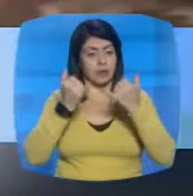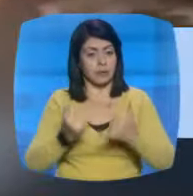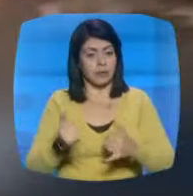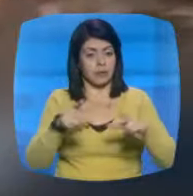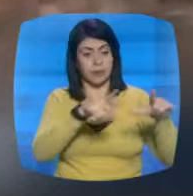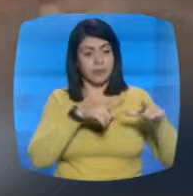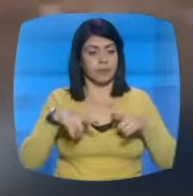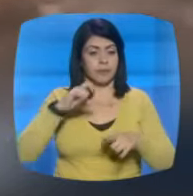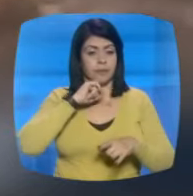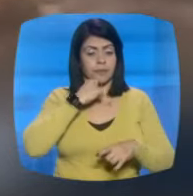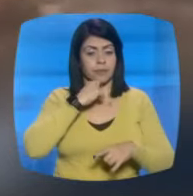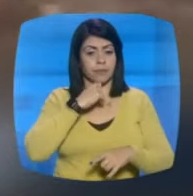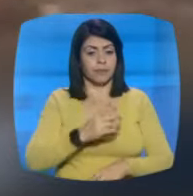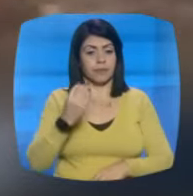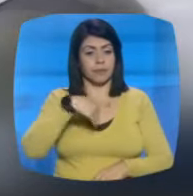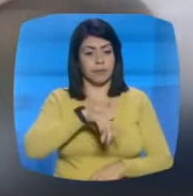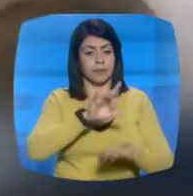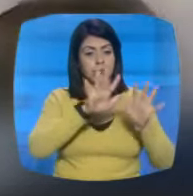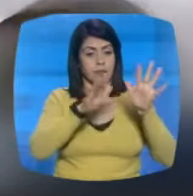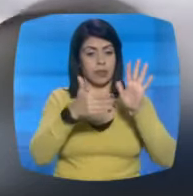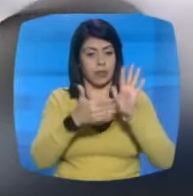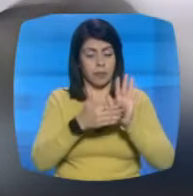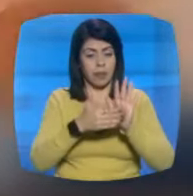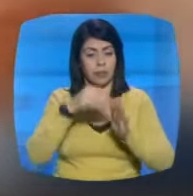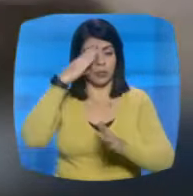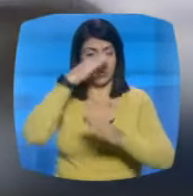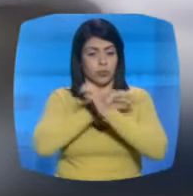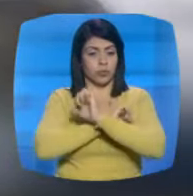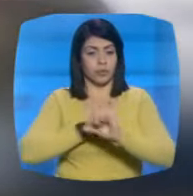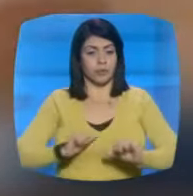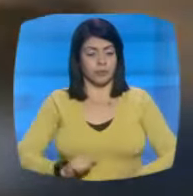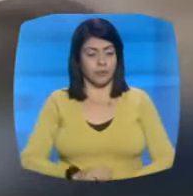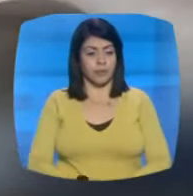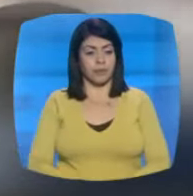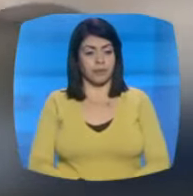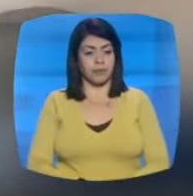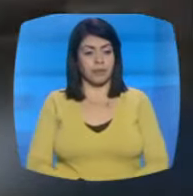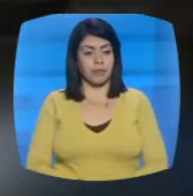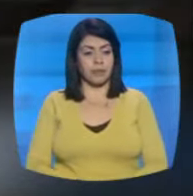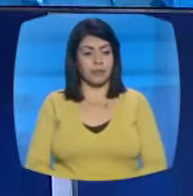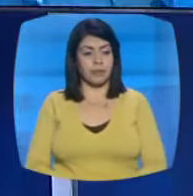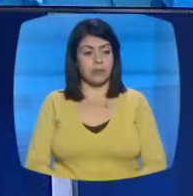el territorio ruso más de 10.000 soldados.